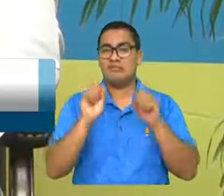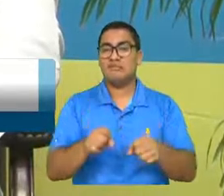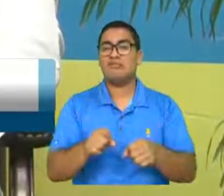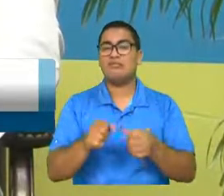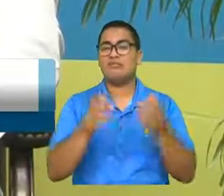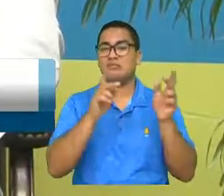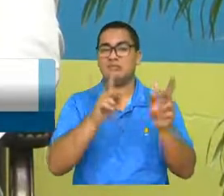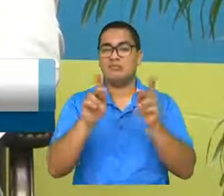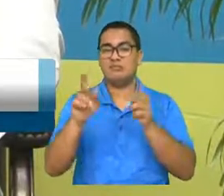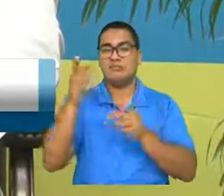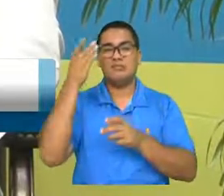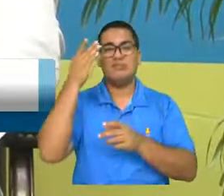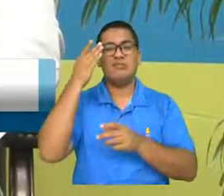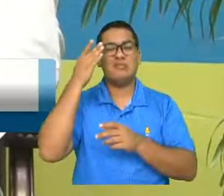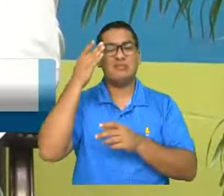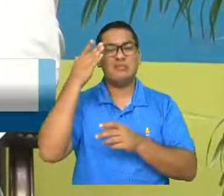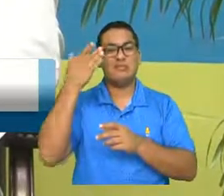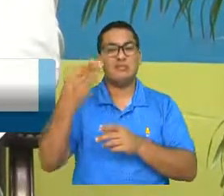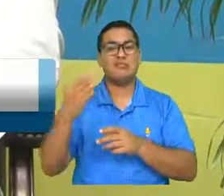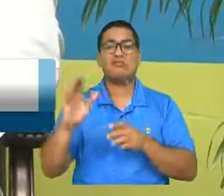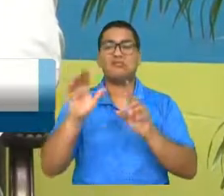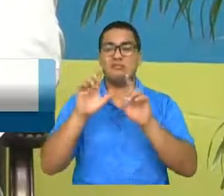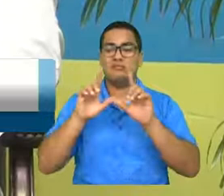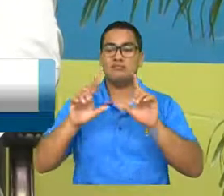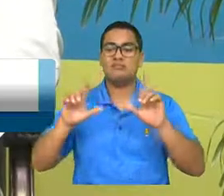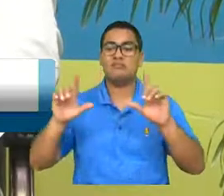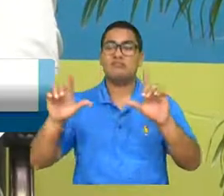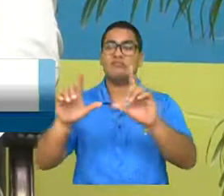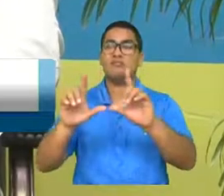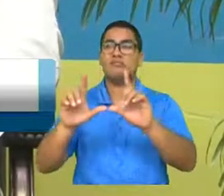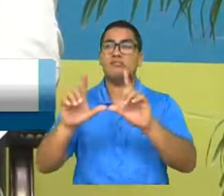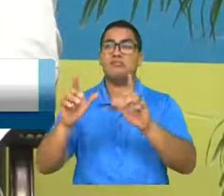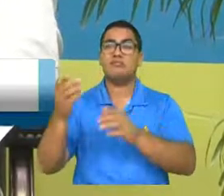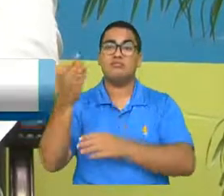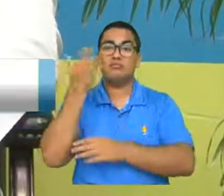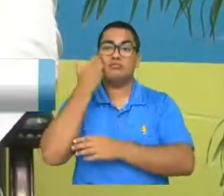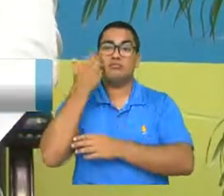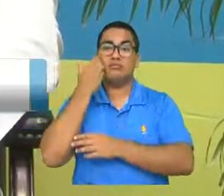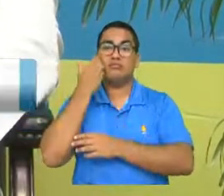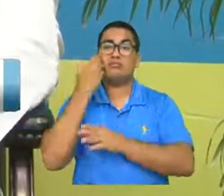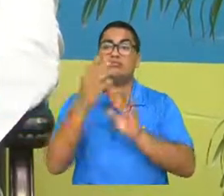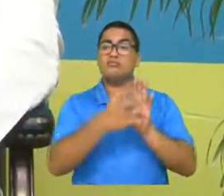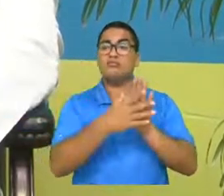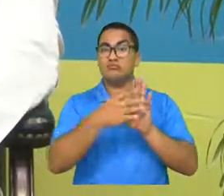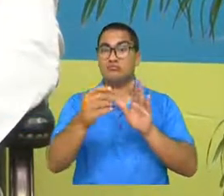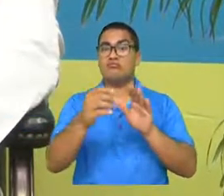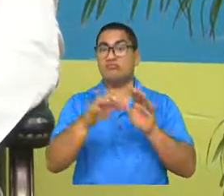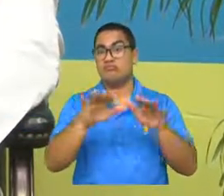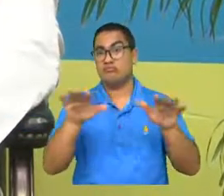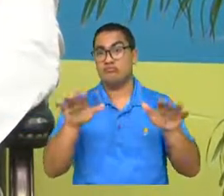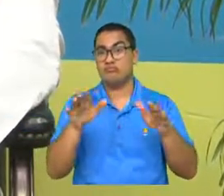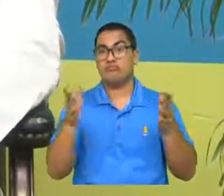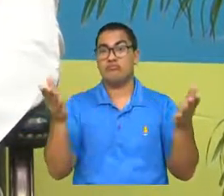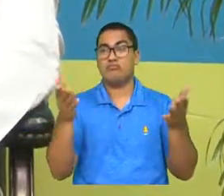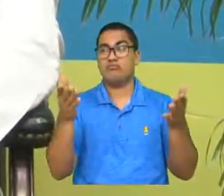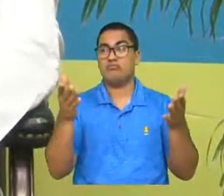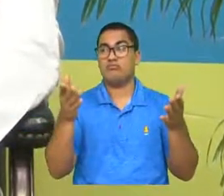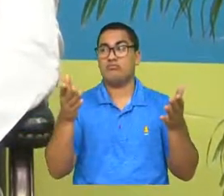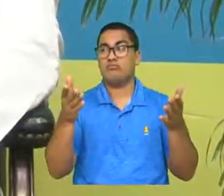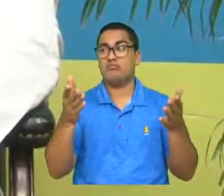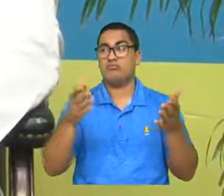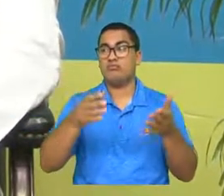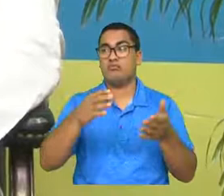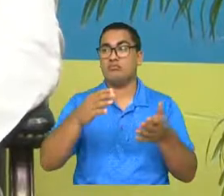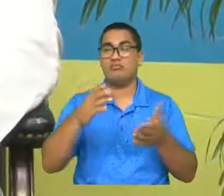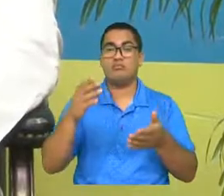saber? Que hemos estado en un lugar donde sabemos que hay transmisión, eso es lo primero. Y lo segundo, la fiebre es